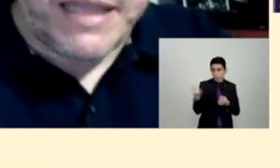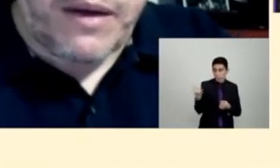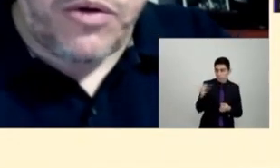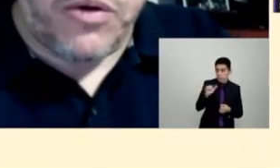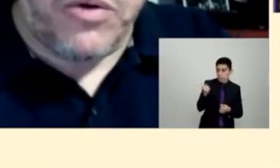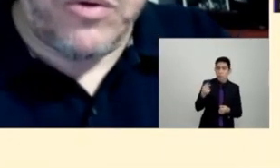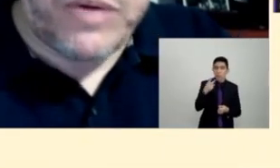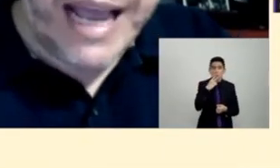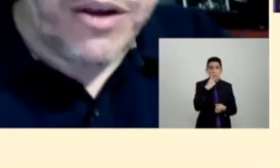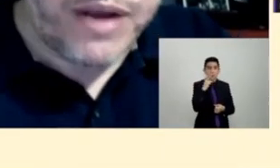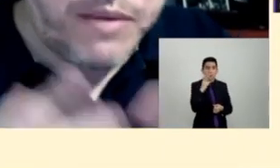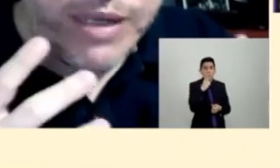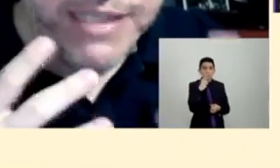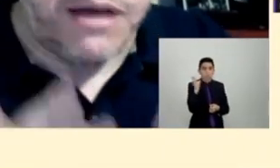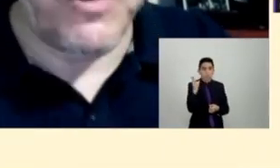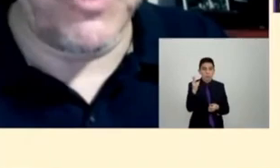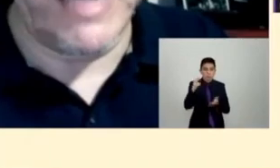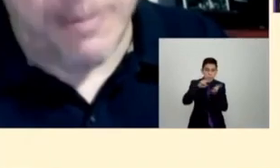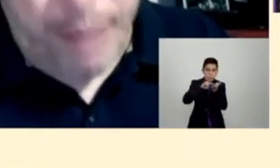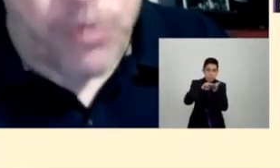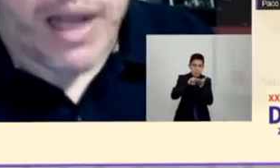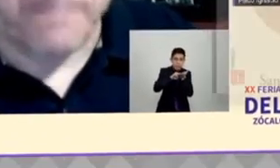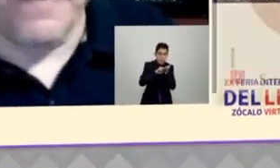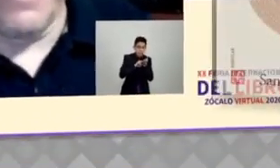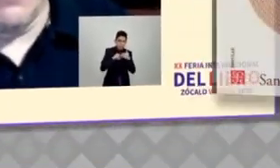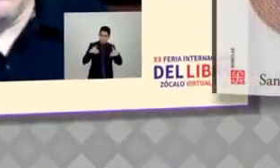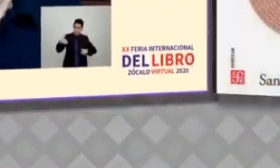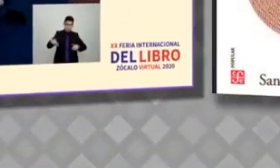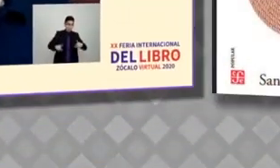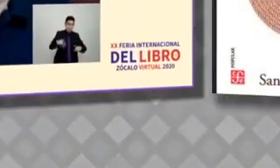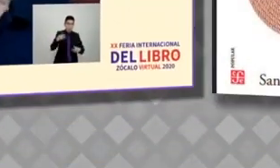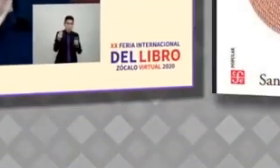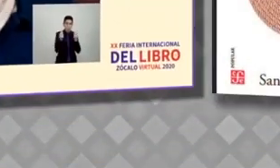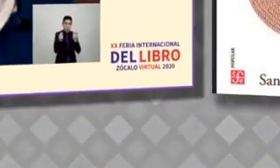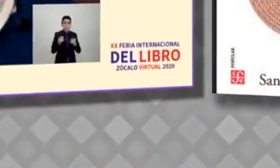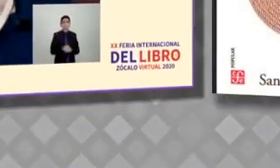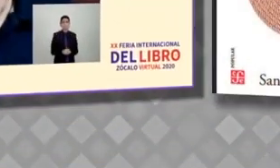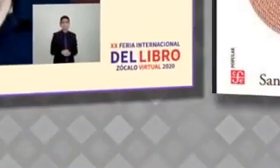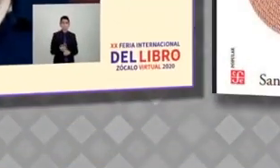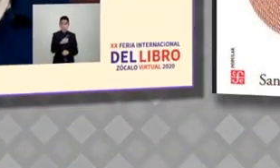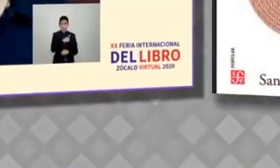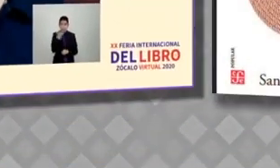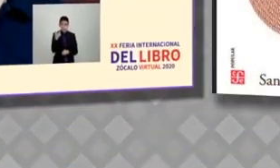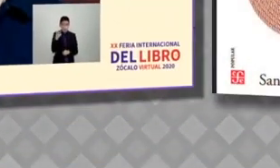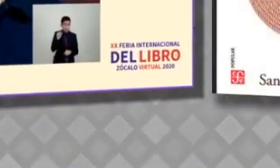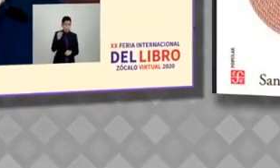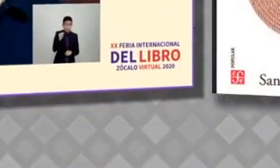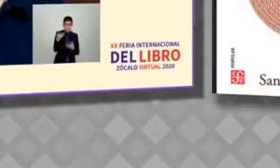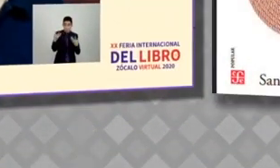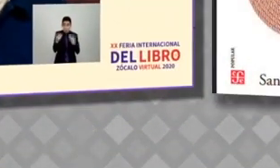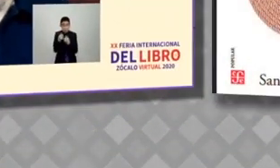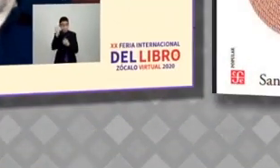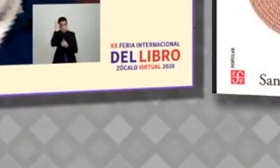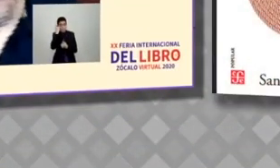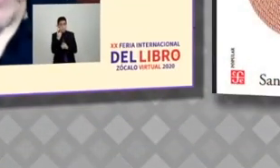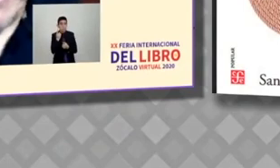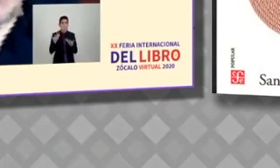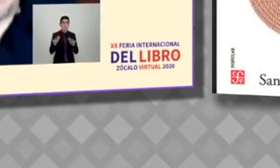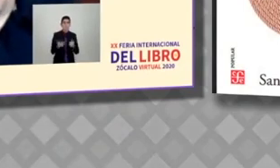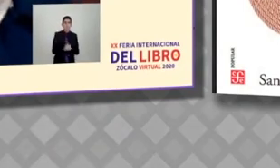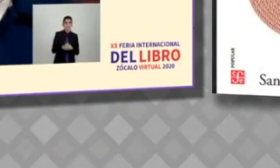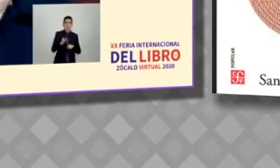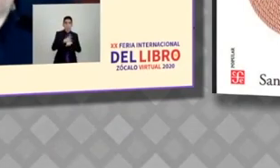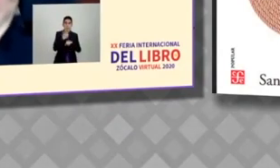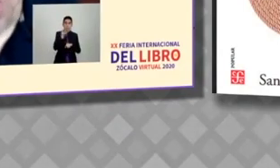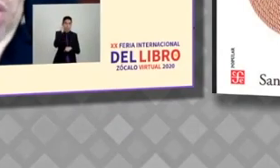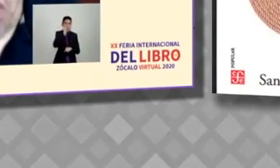fumaba tabaco negro que me molestaba mucho y era Padura. Y no todo eso, me tocó dormir con él una vez. Y por eso Padura